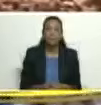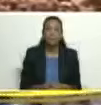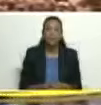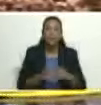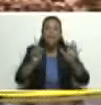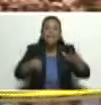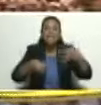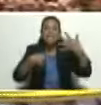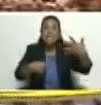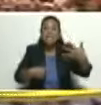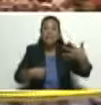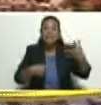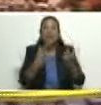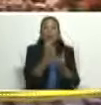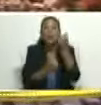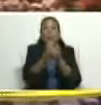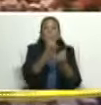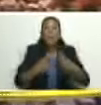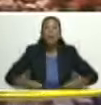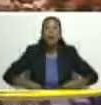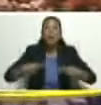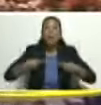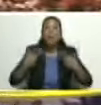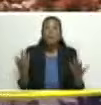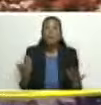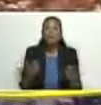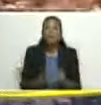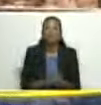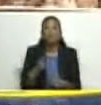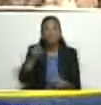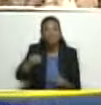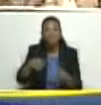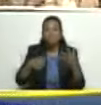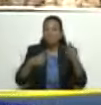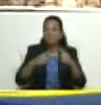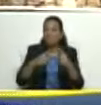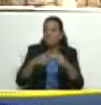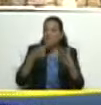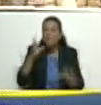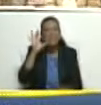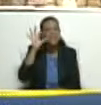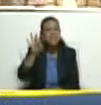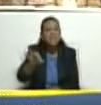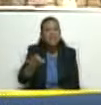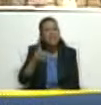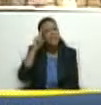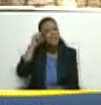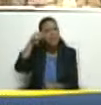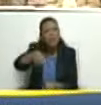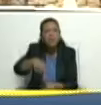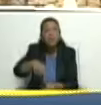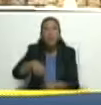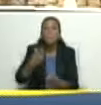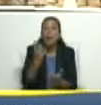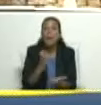Sexto vértice, economía para la vida. Eso va a estar en manos directamente para el financiamiento de